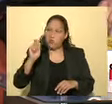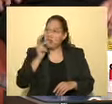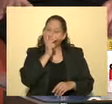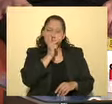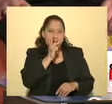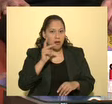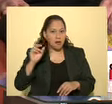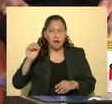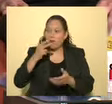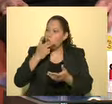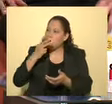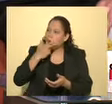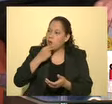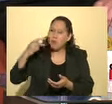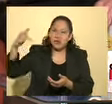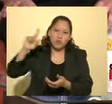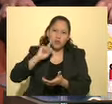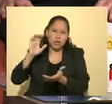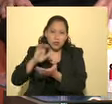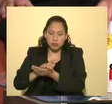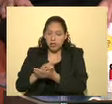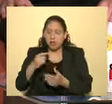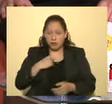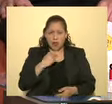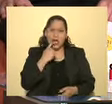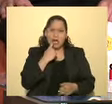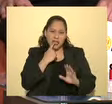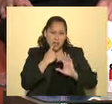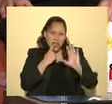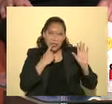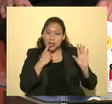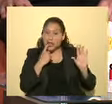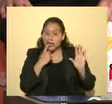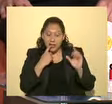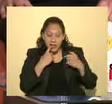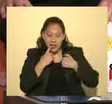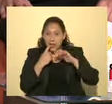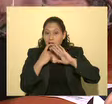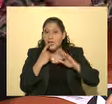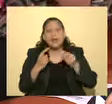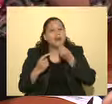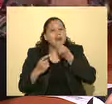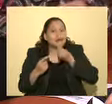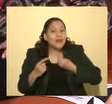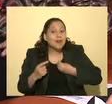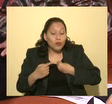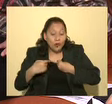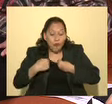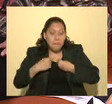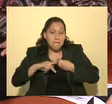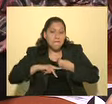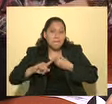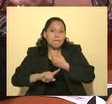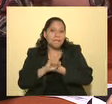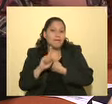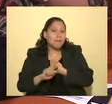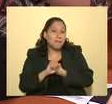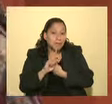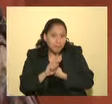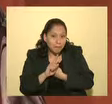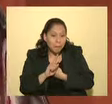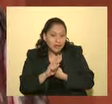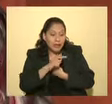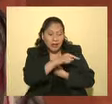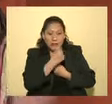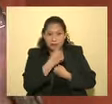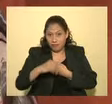esposa del papá. Digo, si estás celosa y tu capacidad es no tu te rollo. Permite, ese es tu problema. Uh-huh.